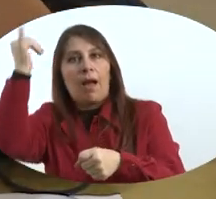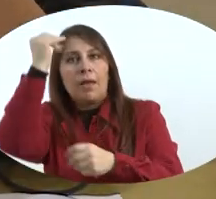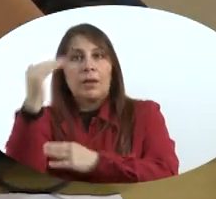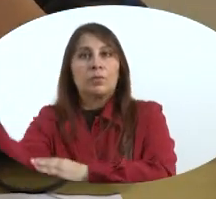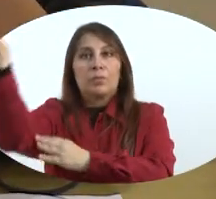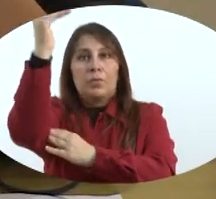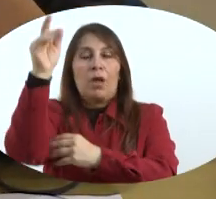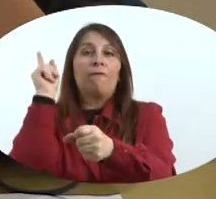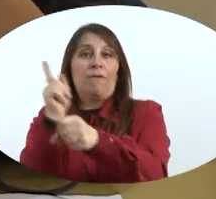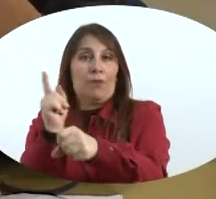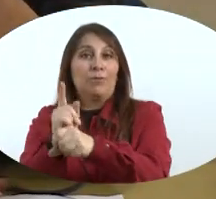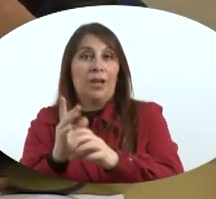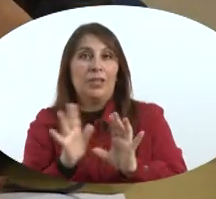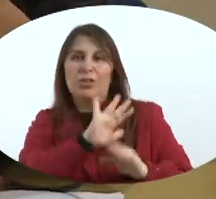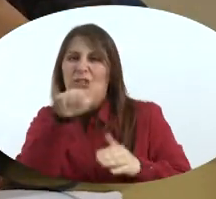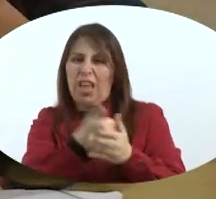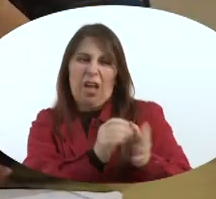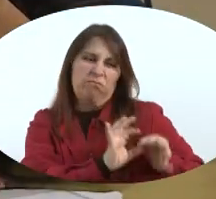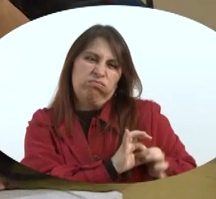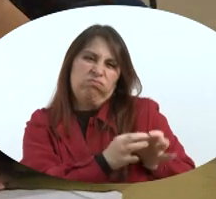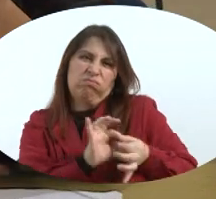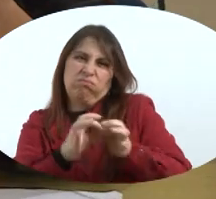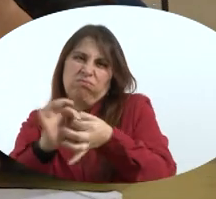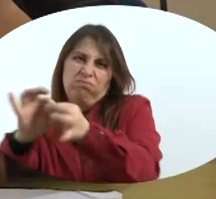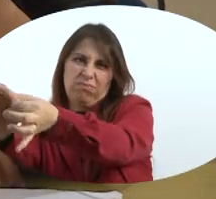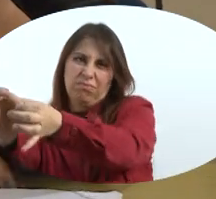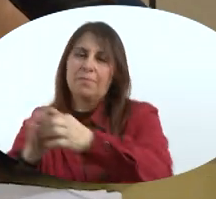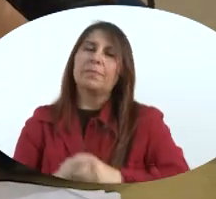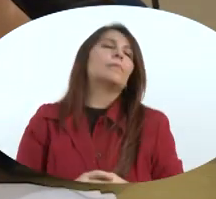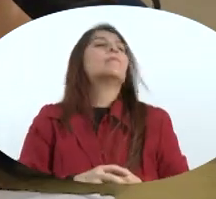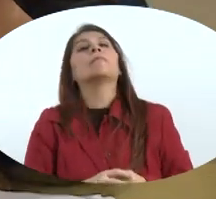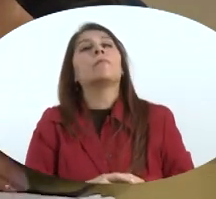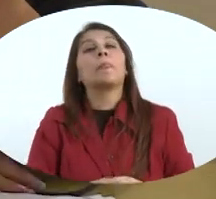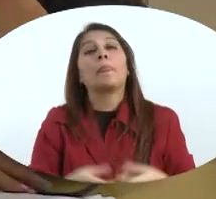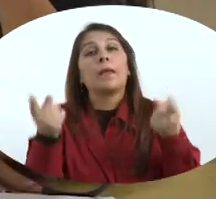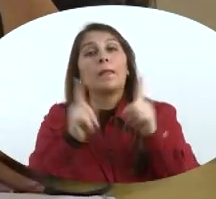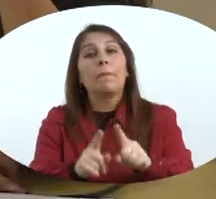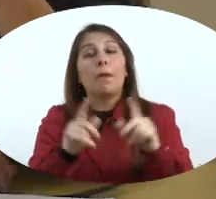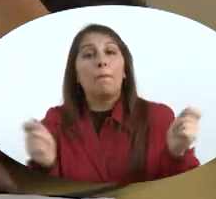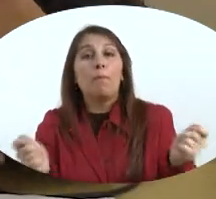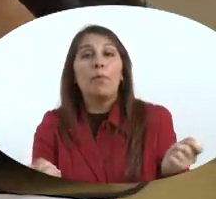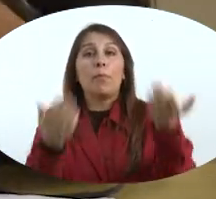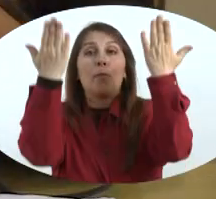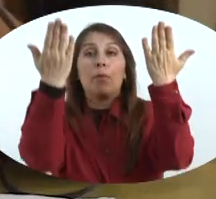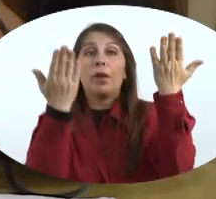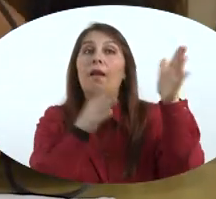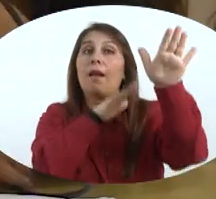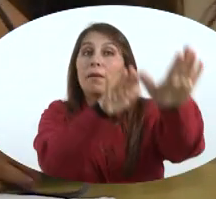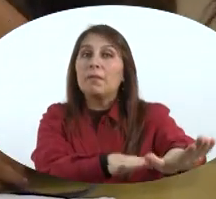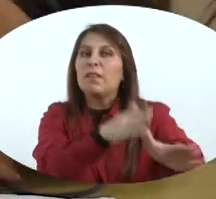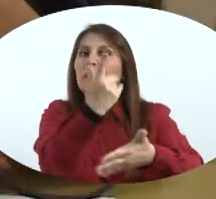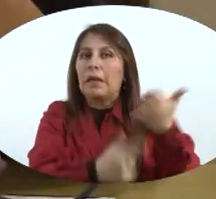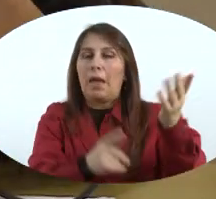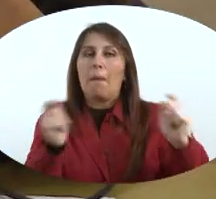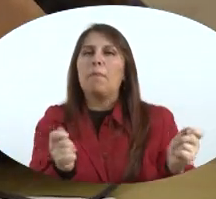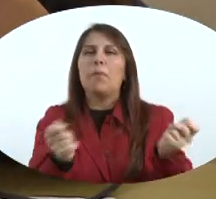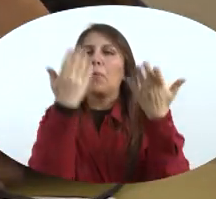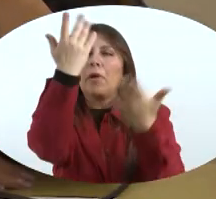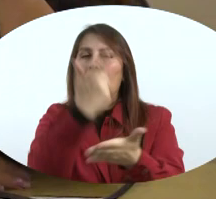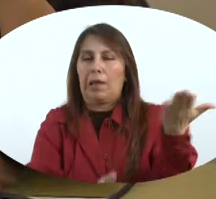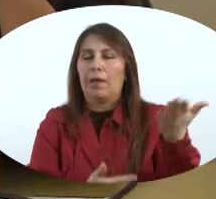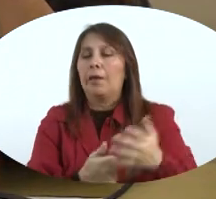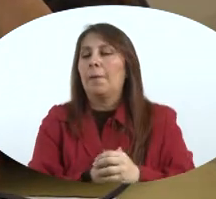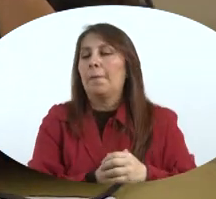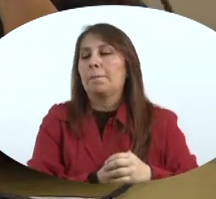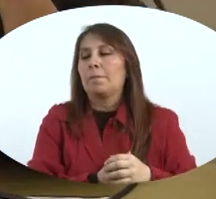y facultades en el orden que que hay que promover desde la representación también y como le hemos venido haciendo y lo vamos a seguir